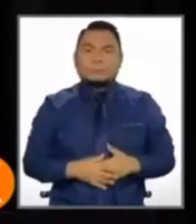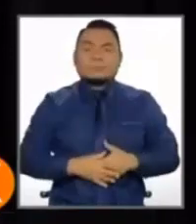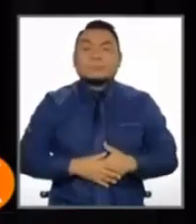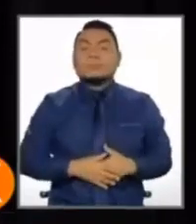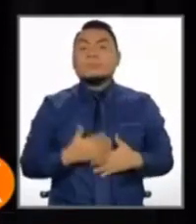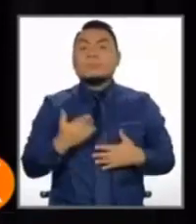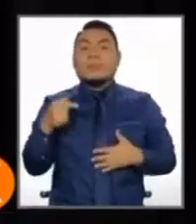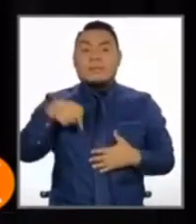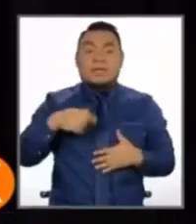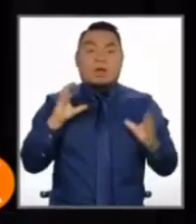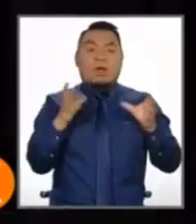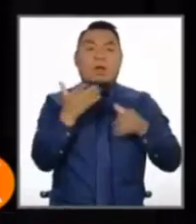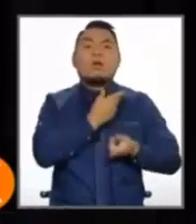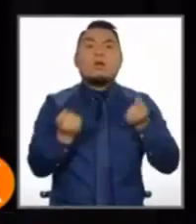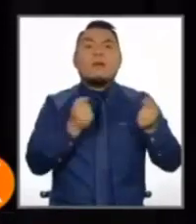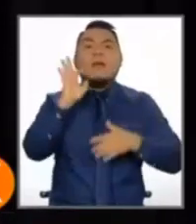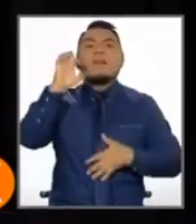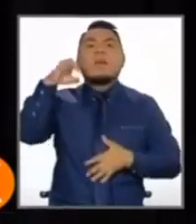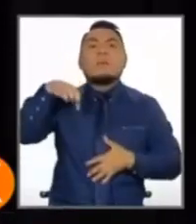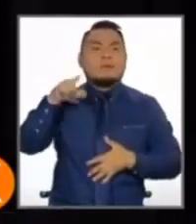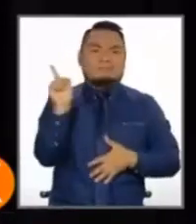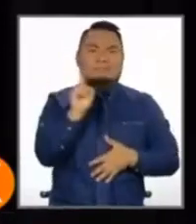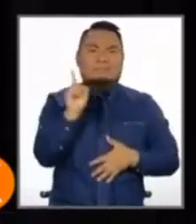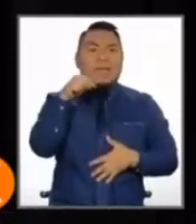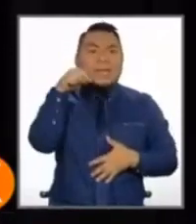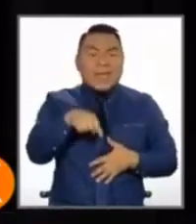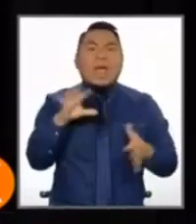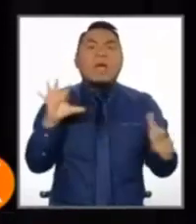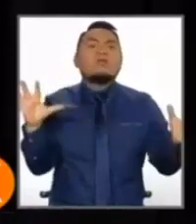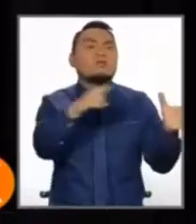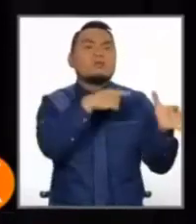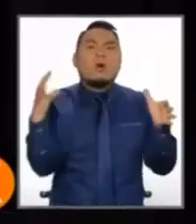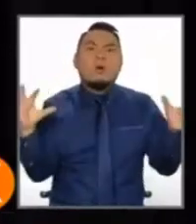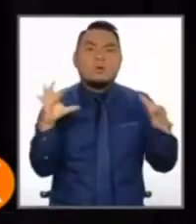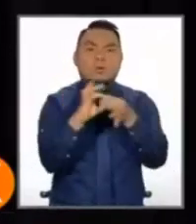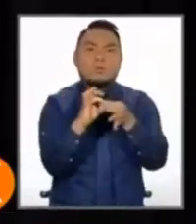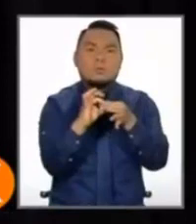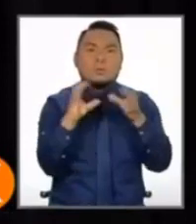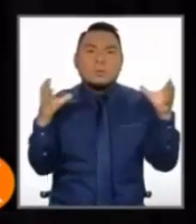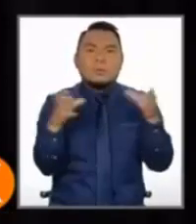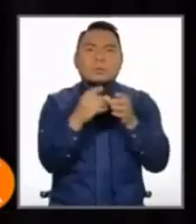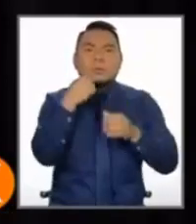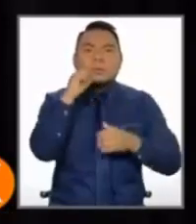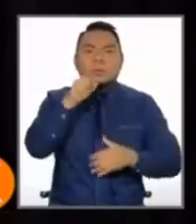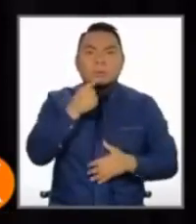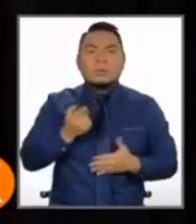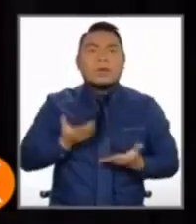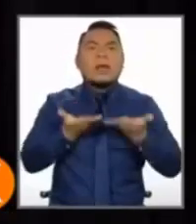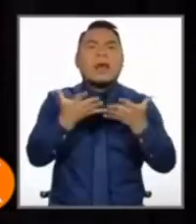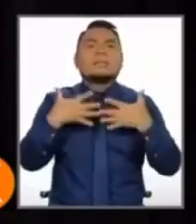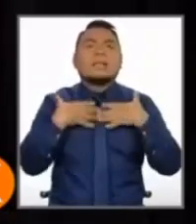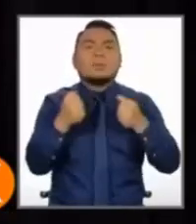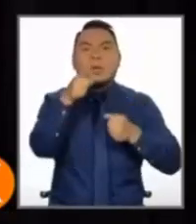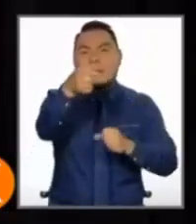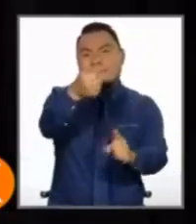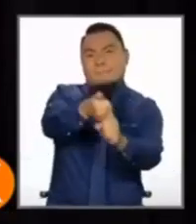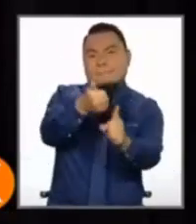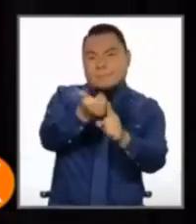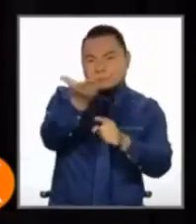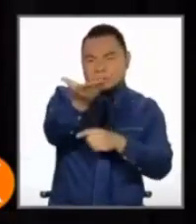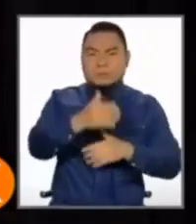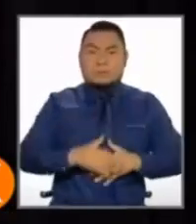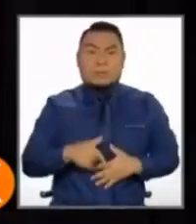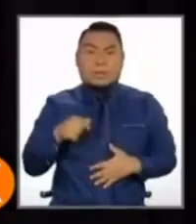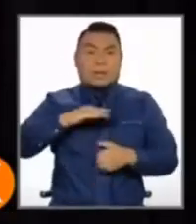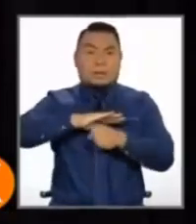No es un gobierno de Fuerza Popular, es un gobierno de unidad, en donde todos vamos a poner el hombro por darte la salud que mereces.